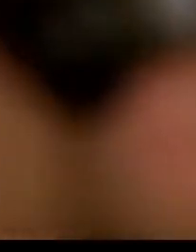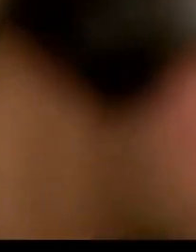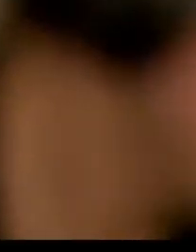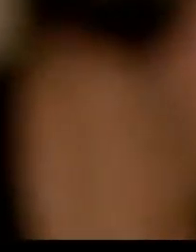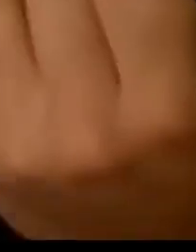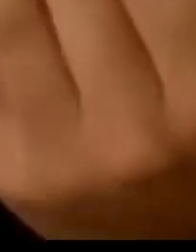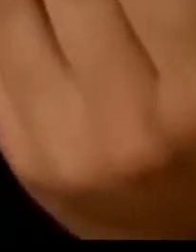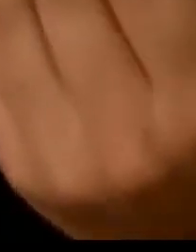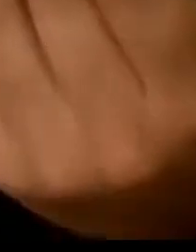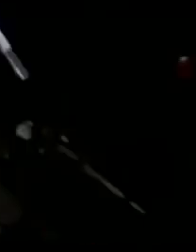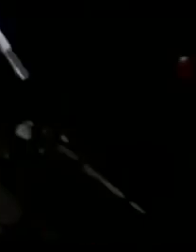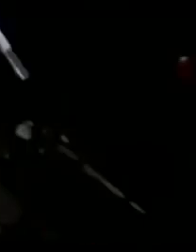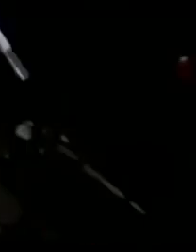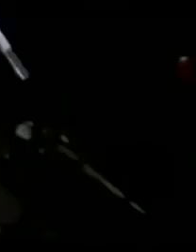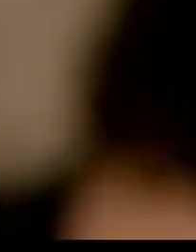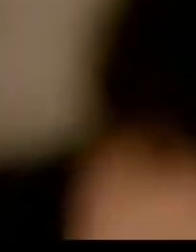Te va a matar.